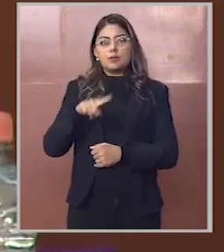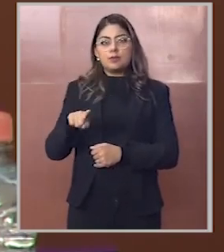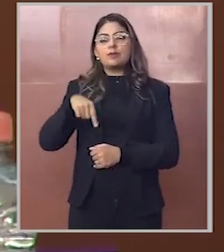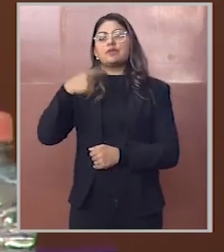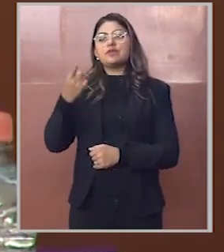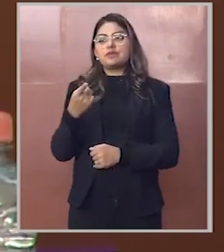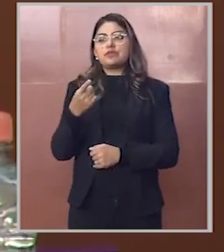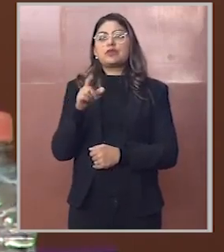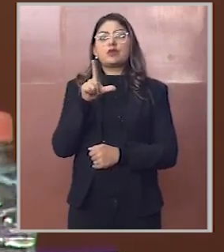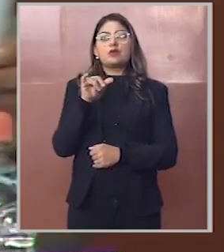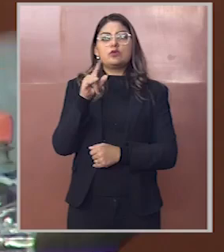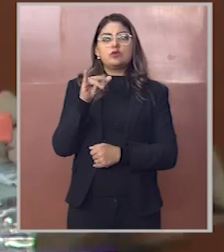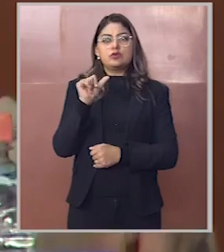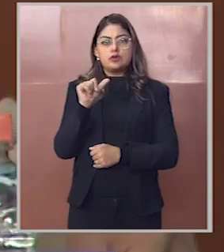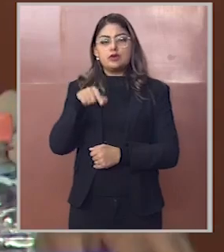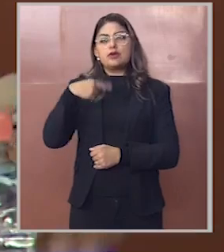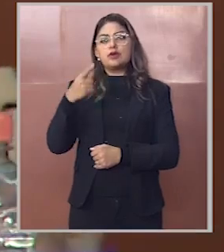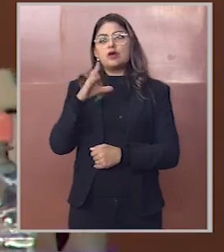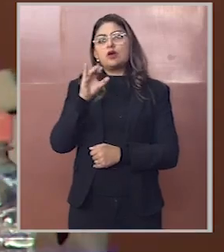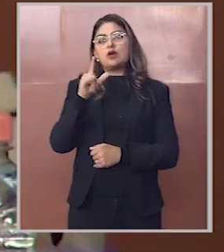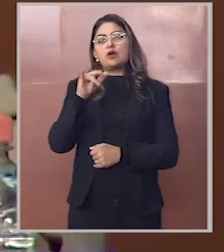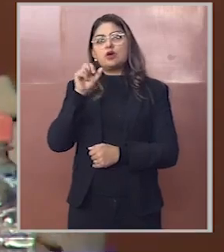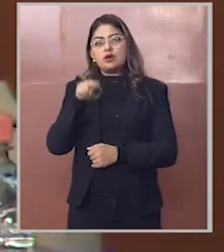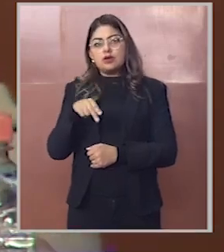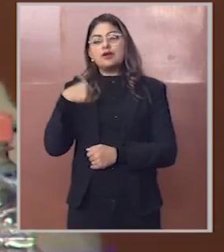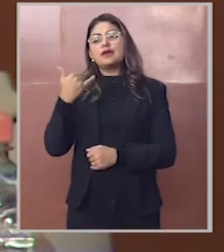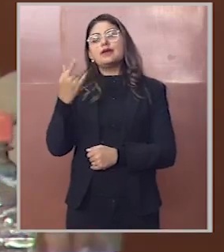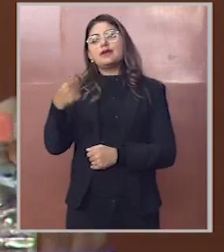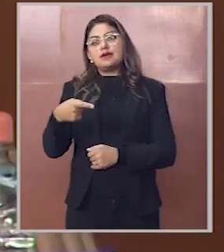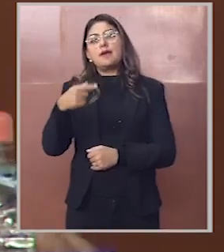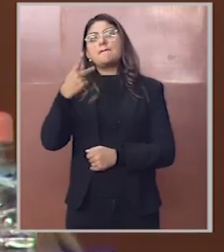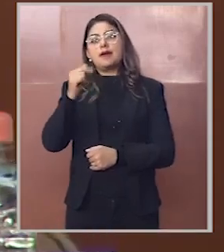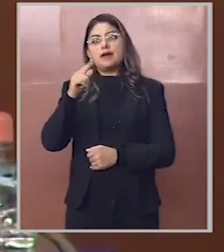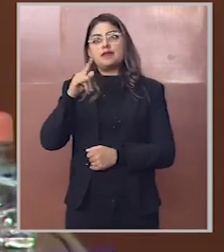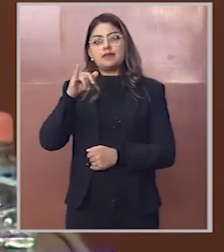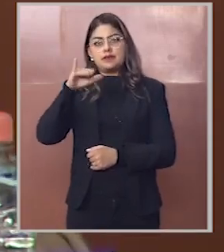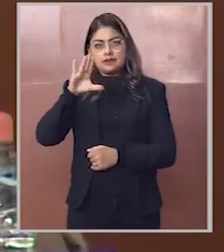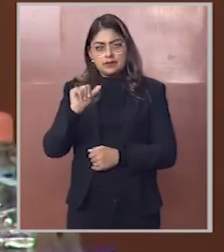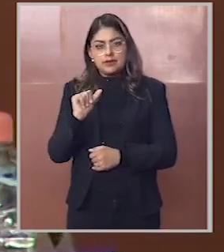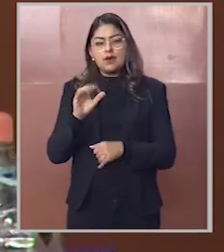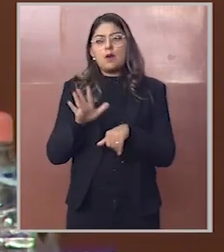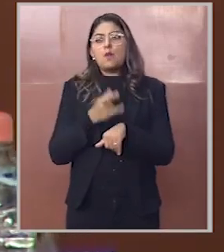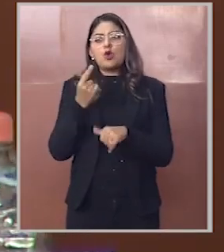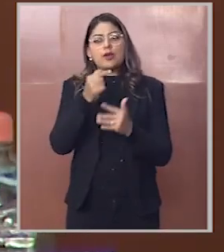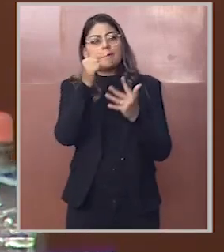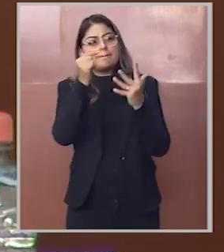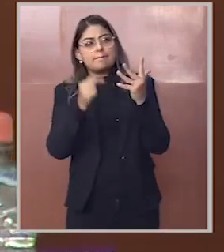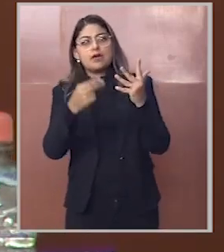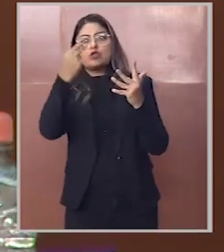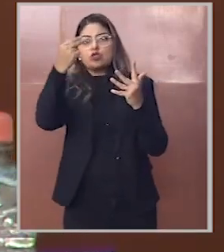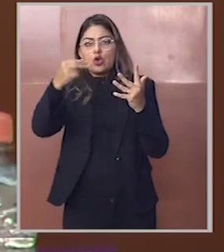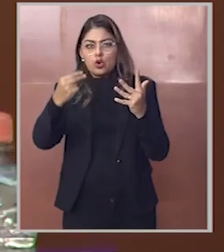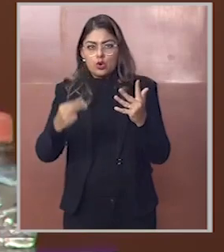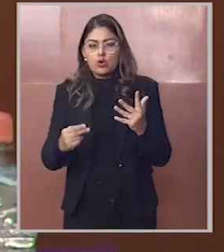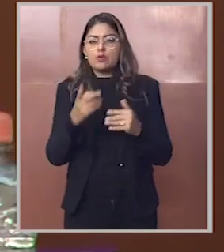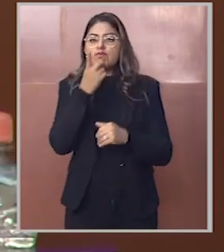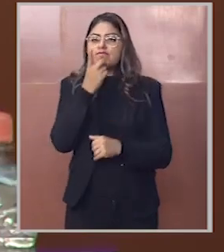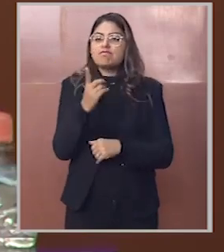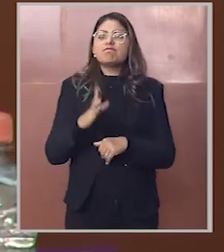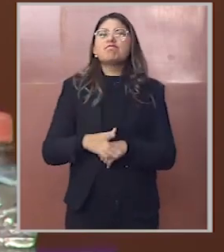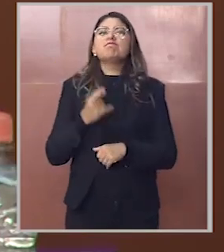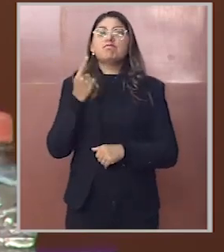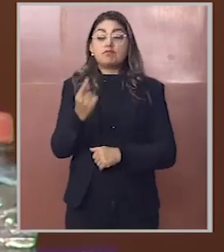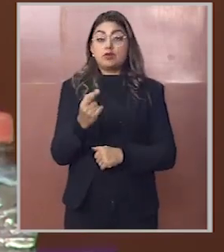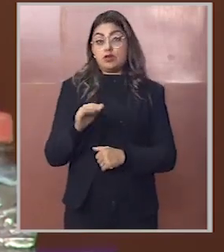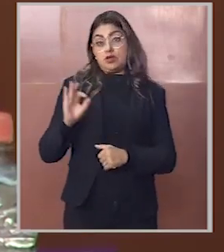Colin y Florencia Girón Luna Por qué importante decir sus nombres porque muchas veces vemos un de que se